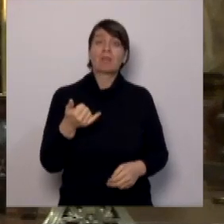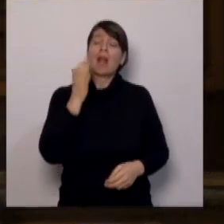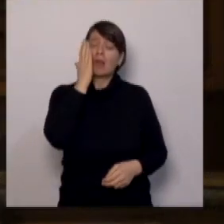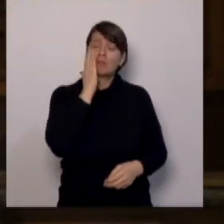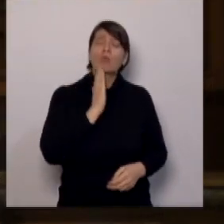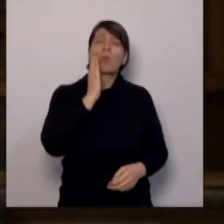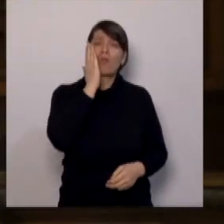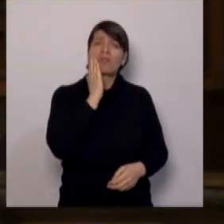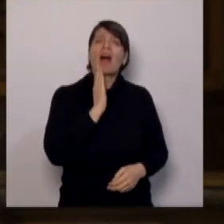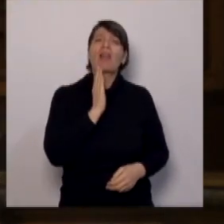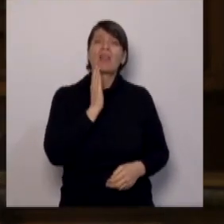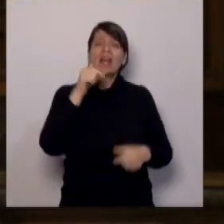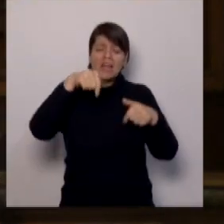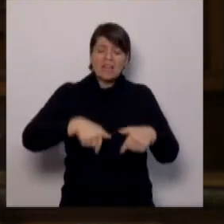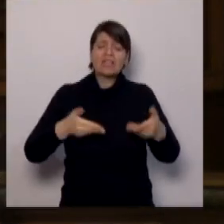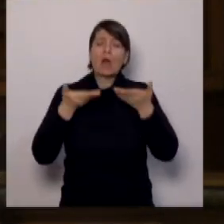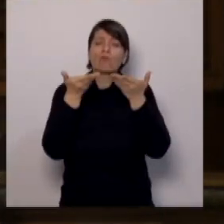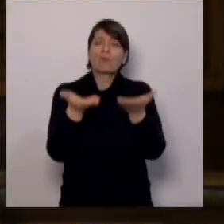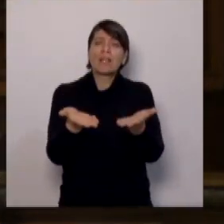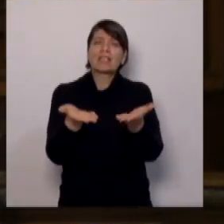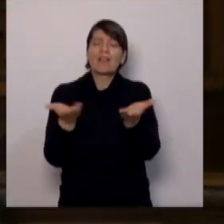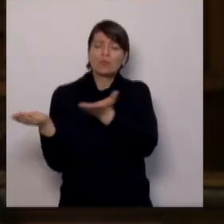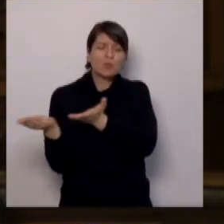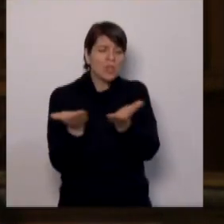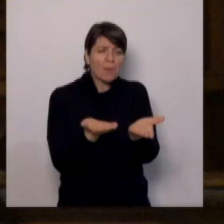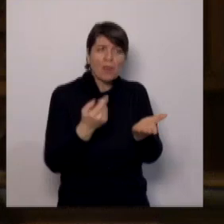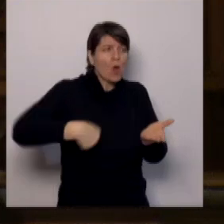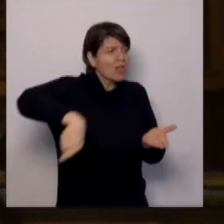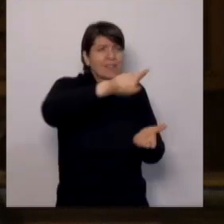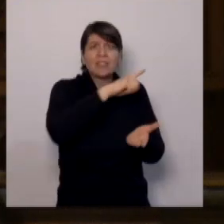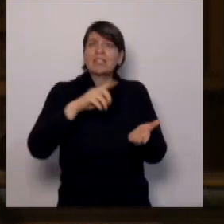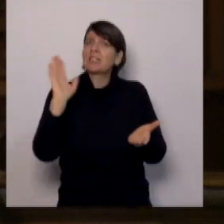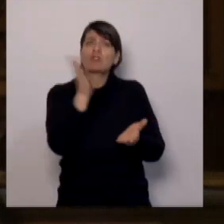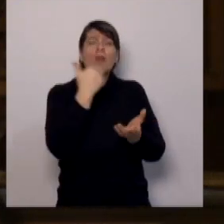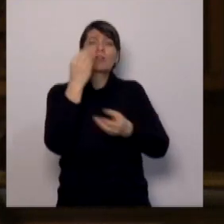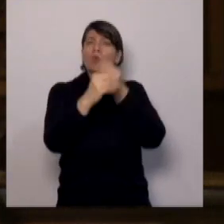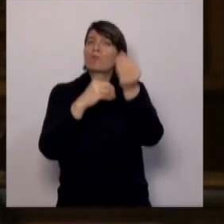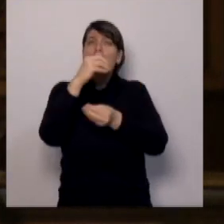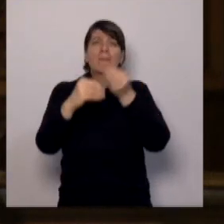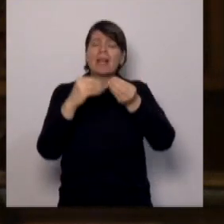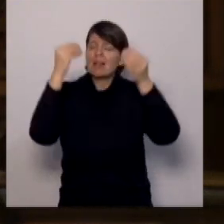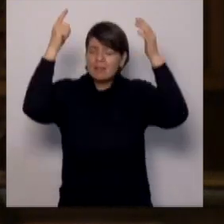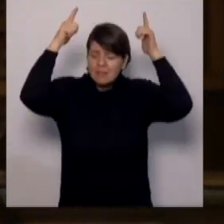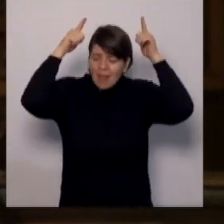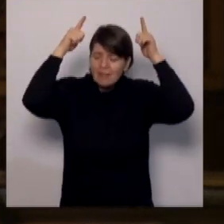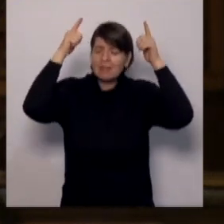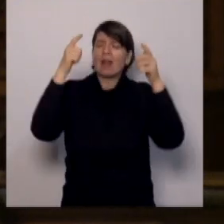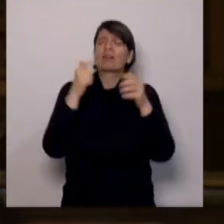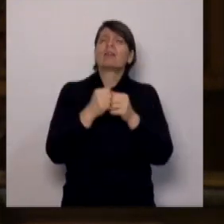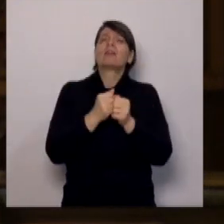Acepta en tu bondad esta ofrenda de tus servidores y de toda tu familia